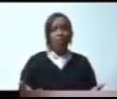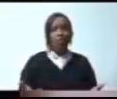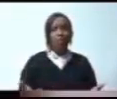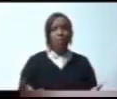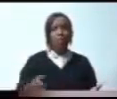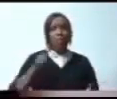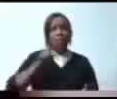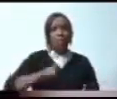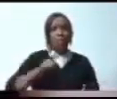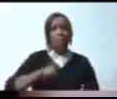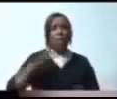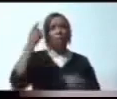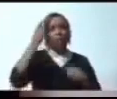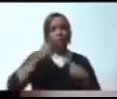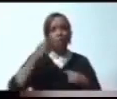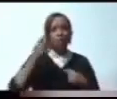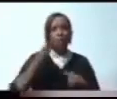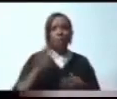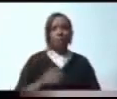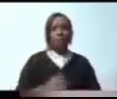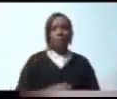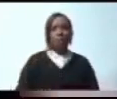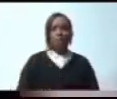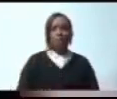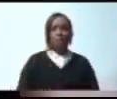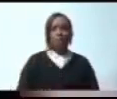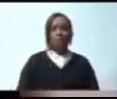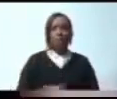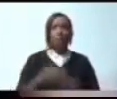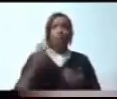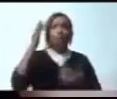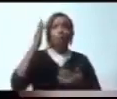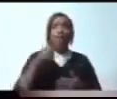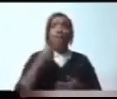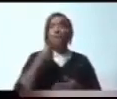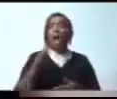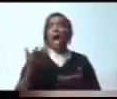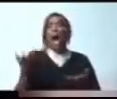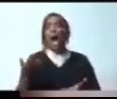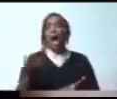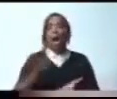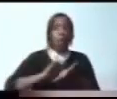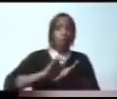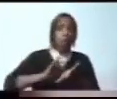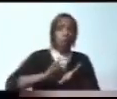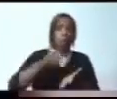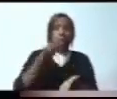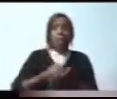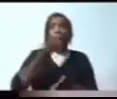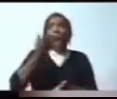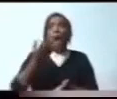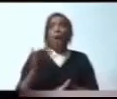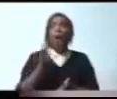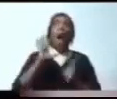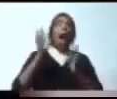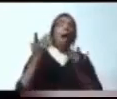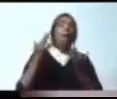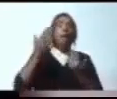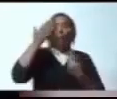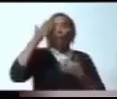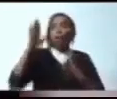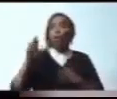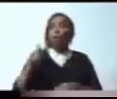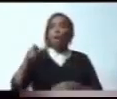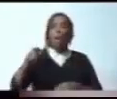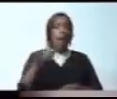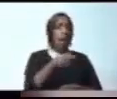promesa o el de alto costo, o hay que ver lo que se va a hacer. No, entre todos, la oposición, el oficialismo, todos tenemos que buscar una